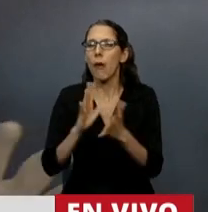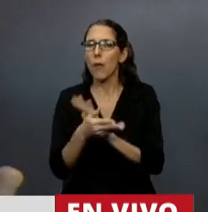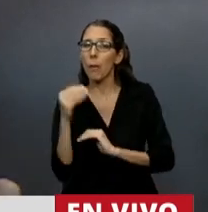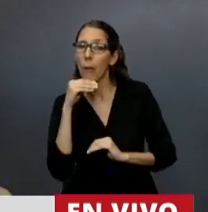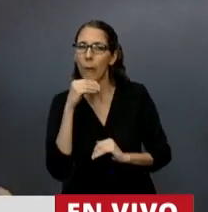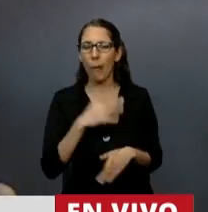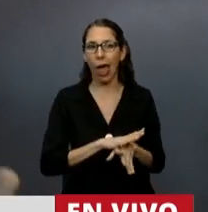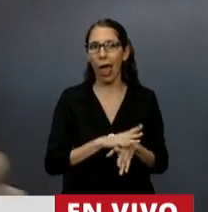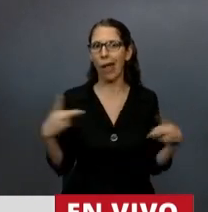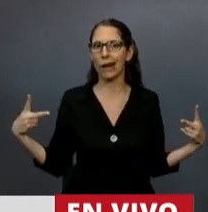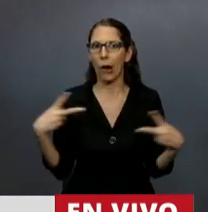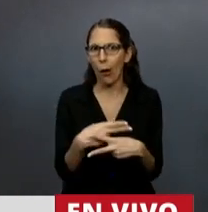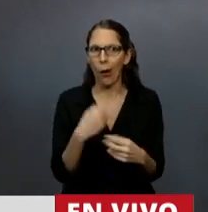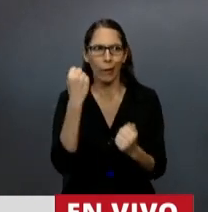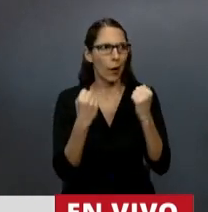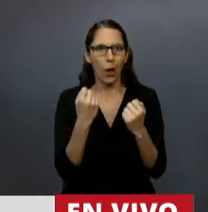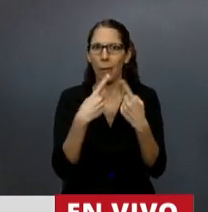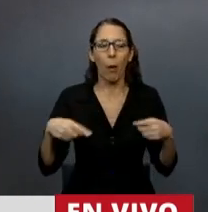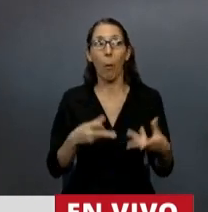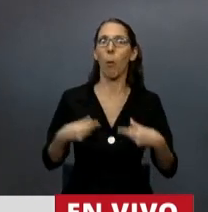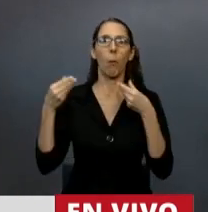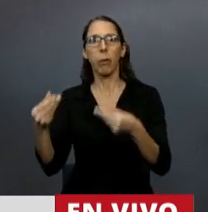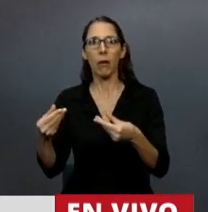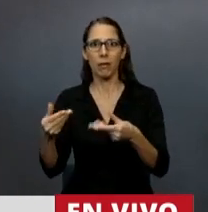no estaba para tratarse, no está para tratarse ahora.